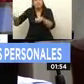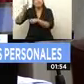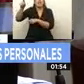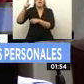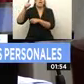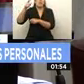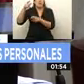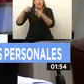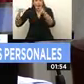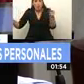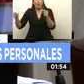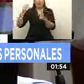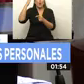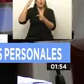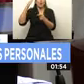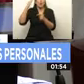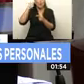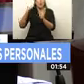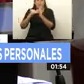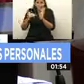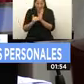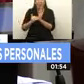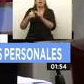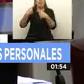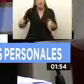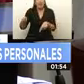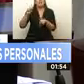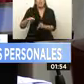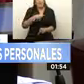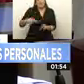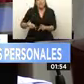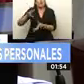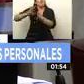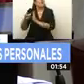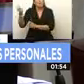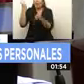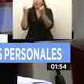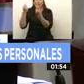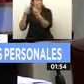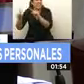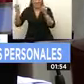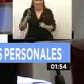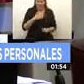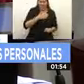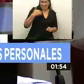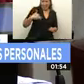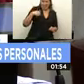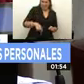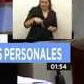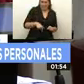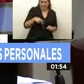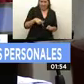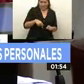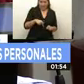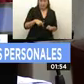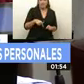Zelanda también de de la economía China tiene una economía diferente a la nuestra pero me parece que hay una gran